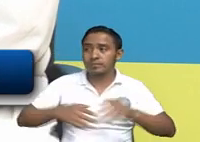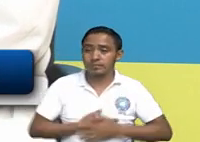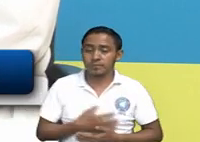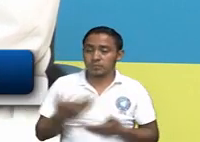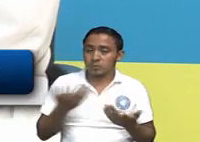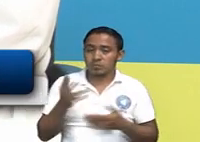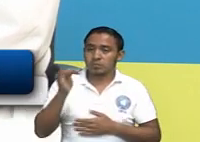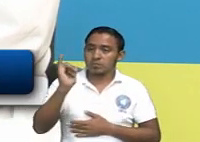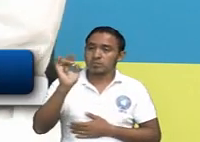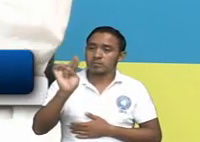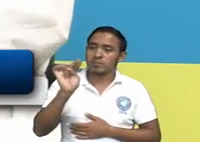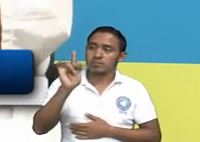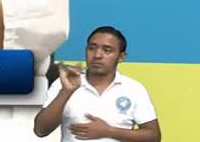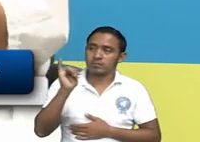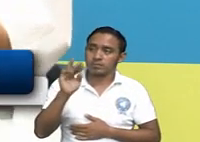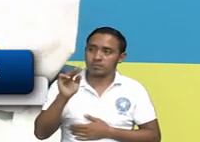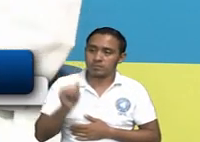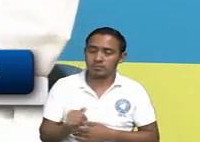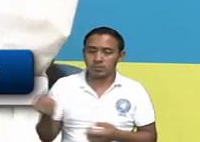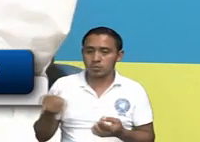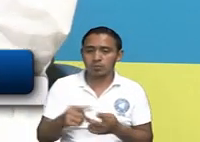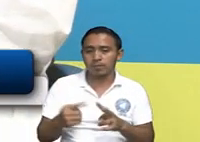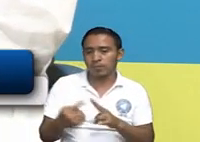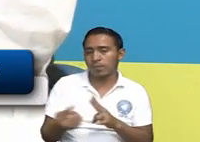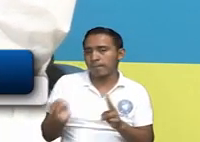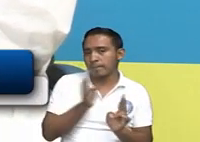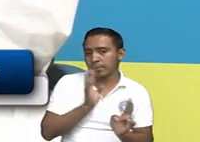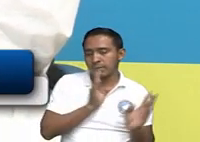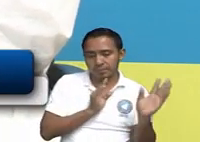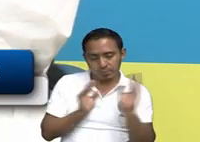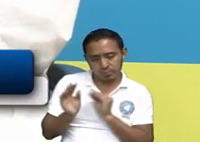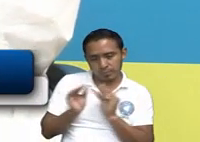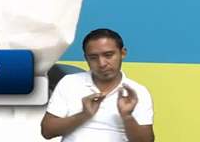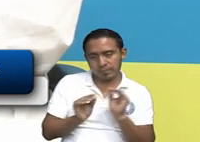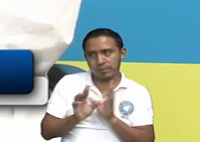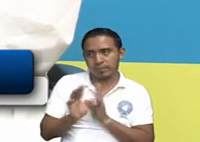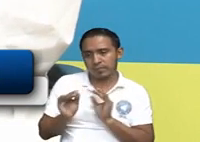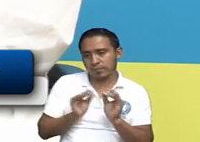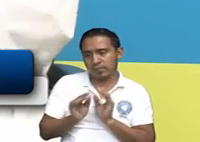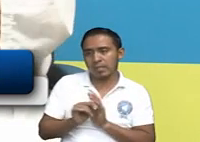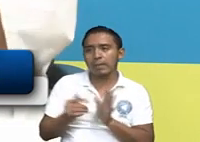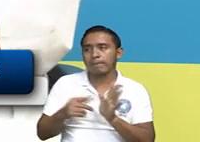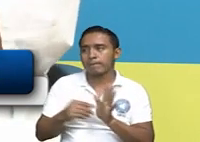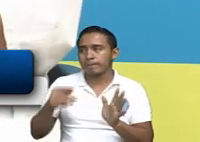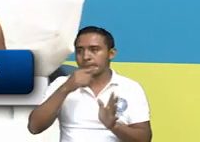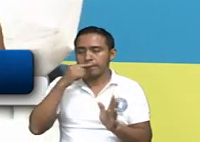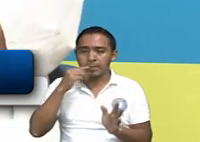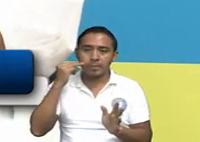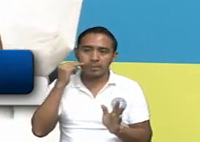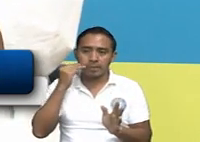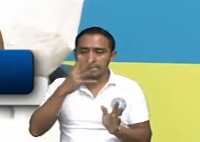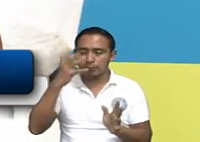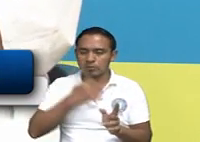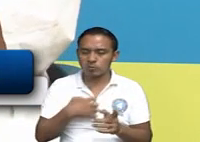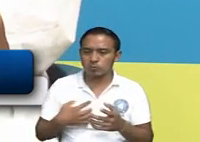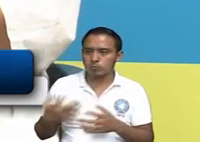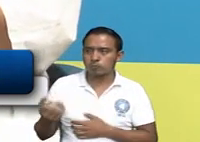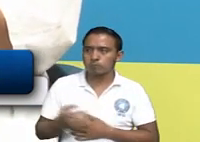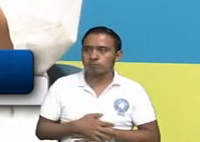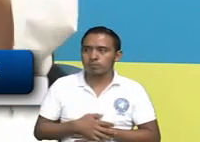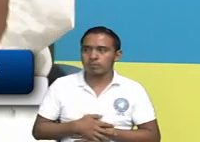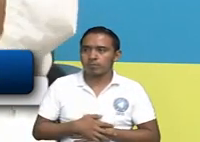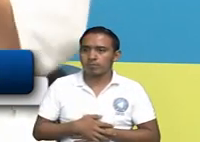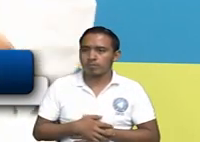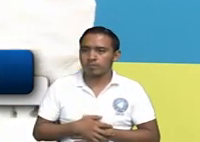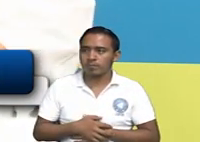solo la sexualidad, íntima para conversar, íntima. Y si el papá y la mamá están enojados y el niño duerme allí, Usted se